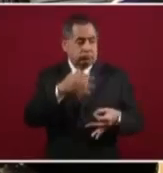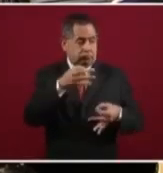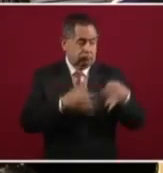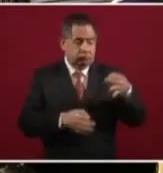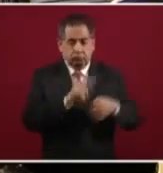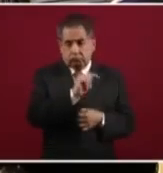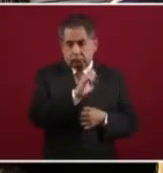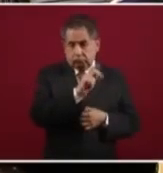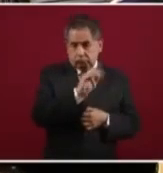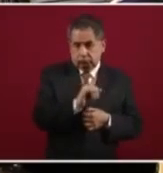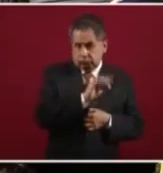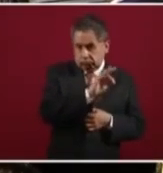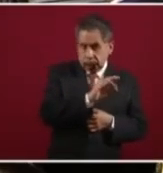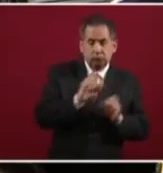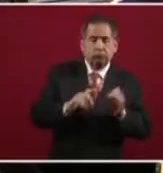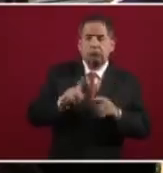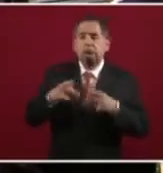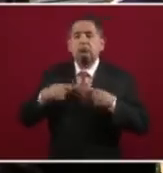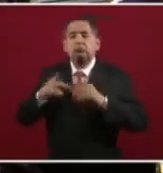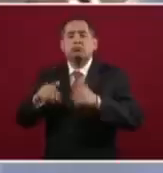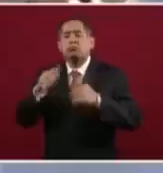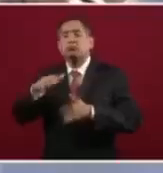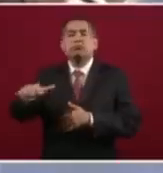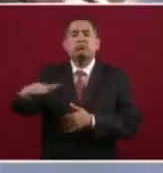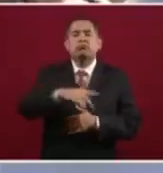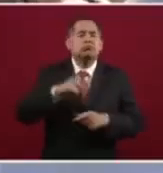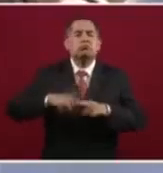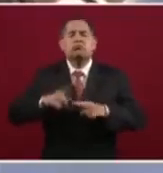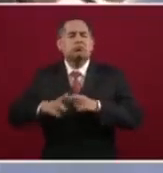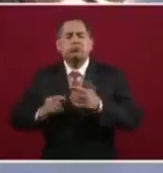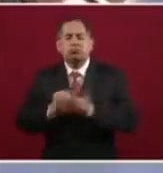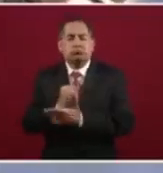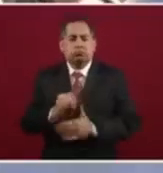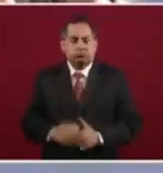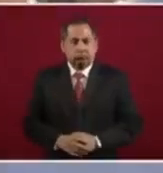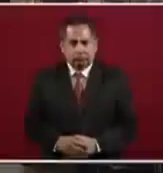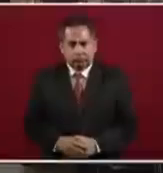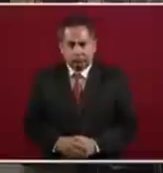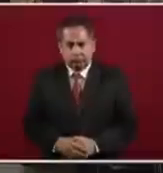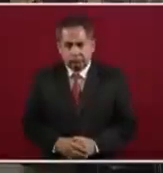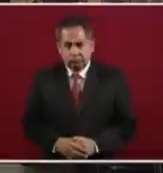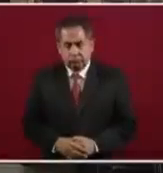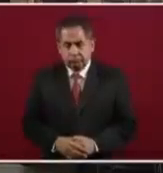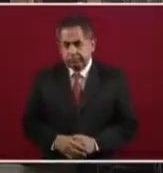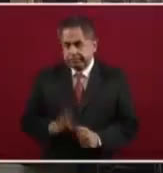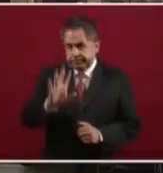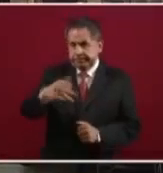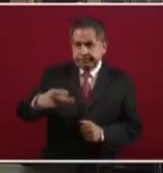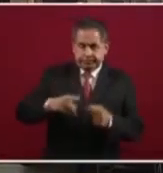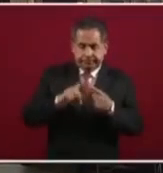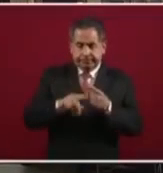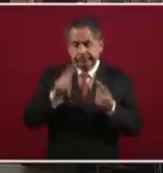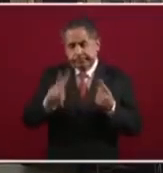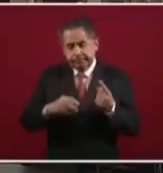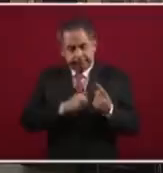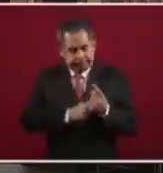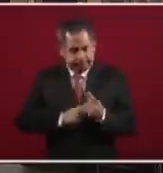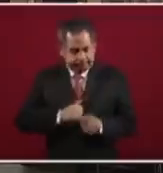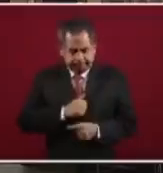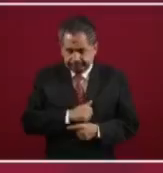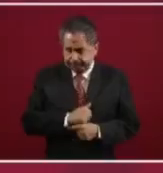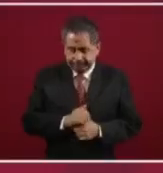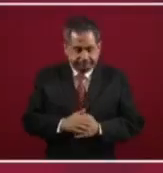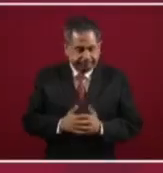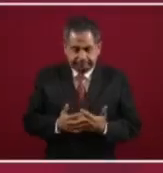el mandatario lamentó lo sucedido y señaló que se está apoyando a las autoridades locales. Es muy lamentable lo que sucedió,